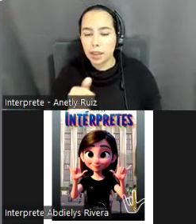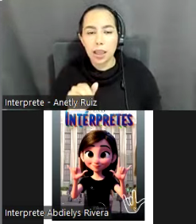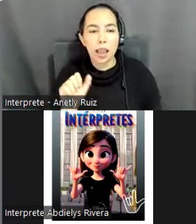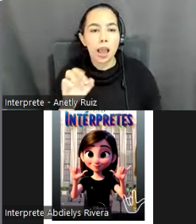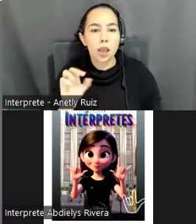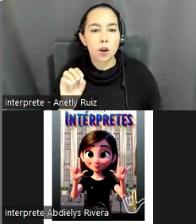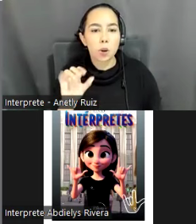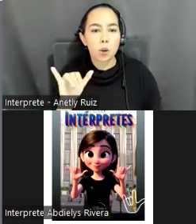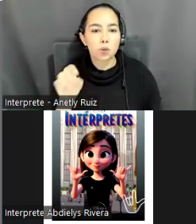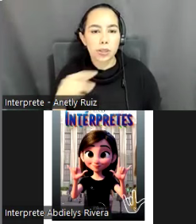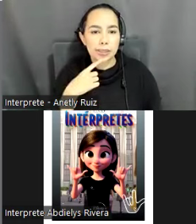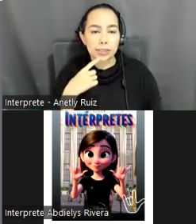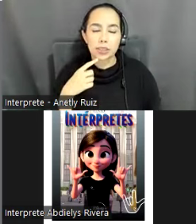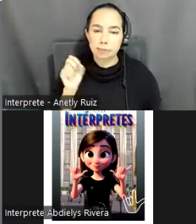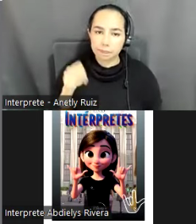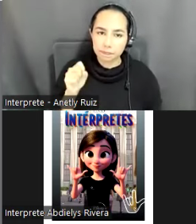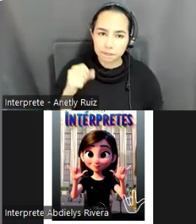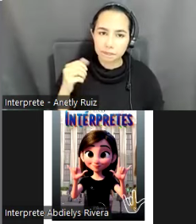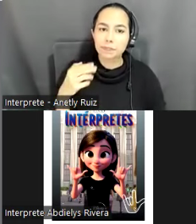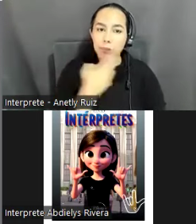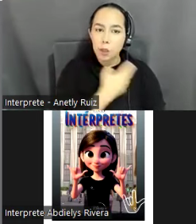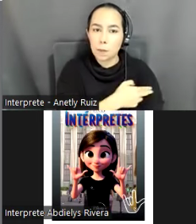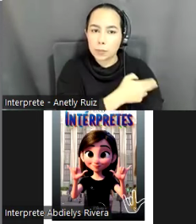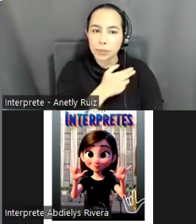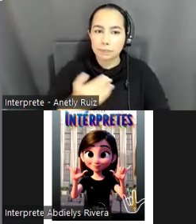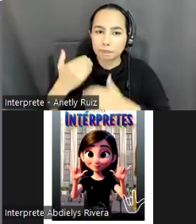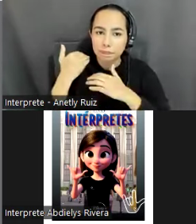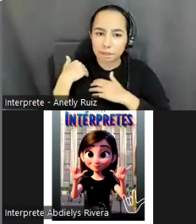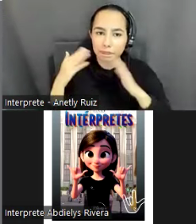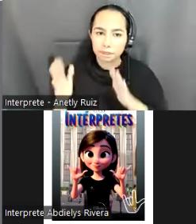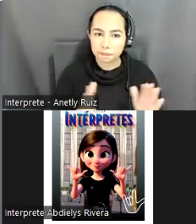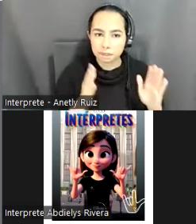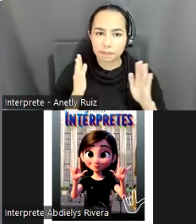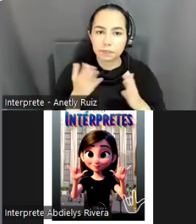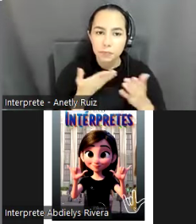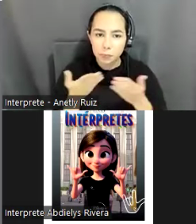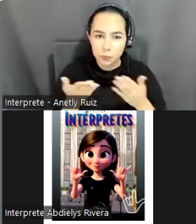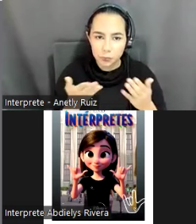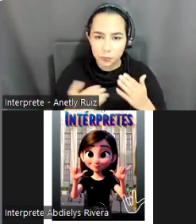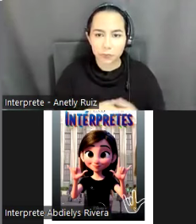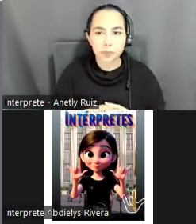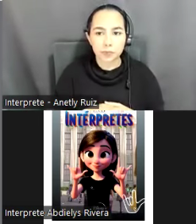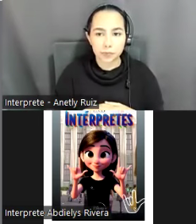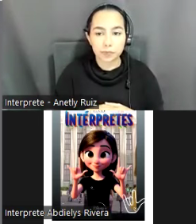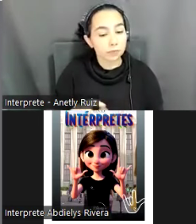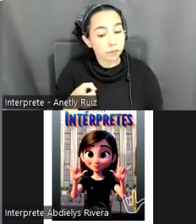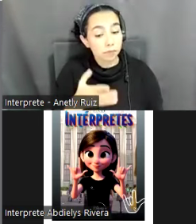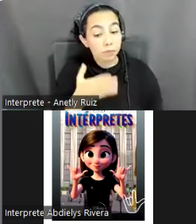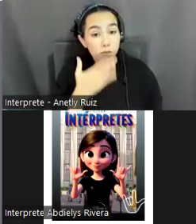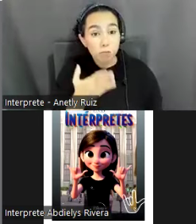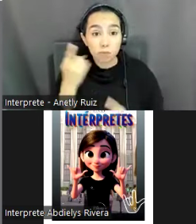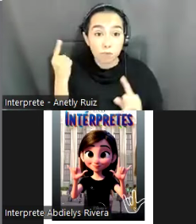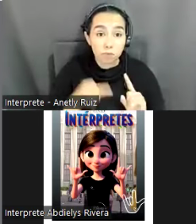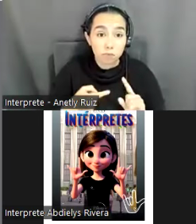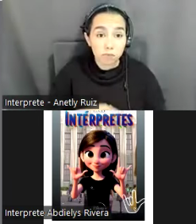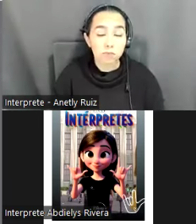las necesidades del paciente. Y ahí hablamos de planificación de alta. Joana, tienes un muy buen punto.